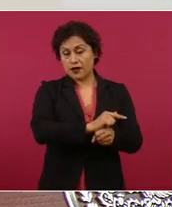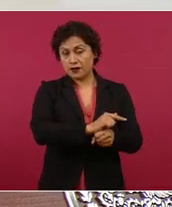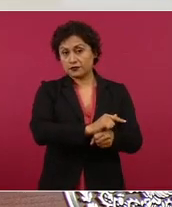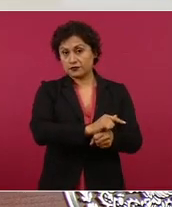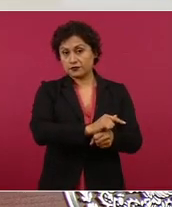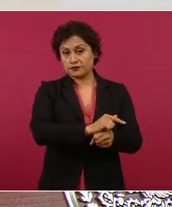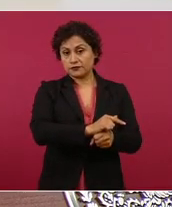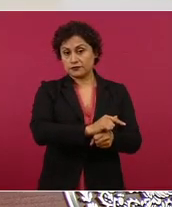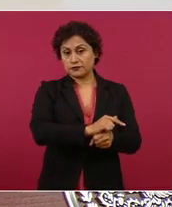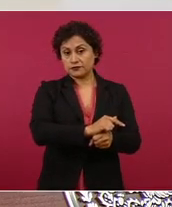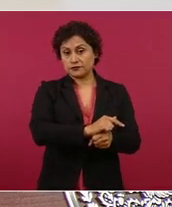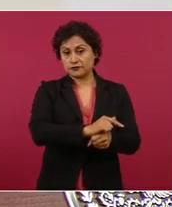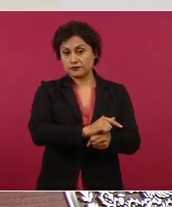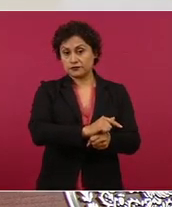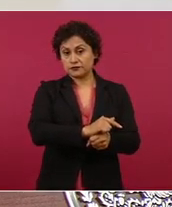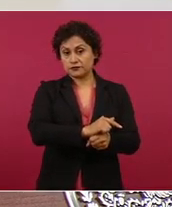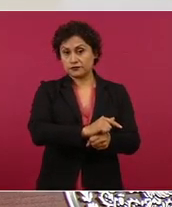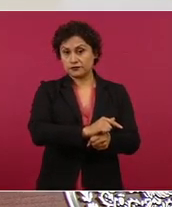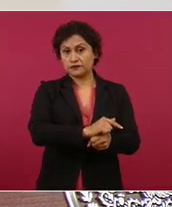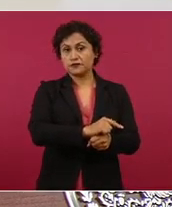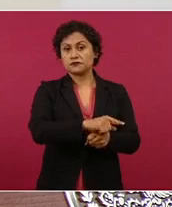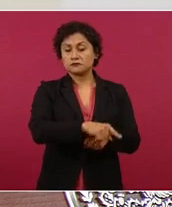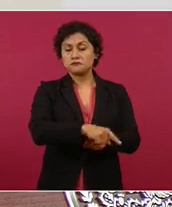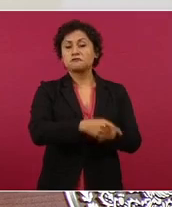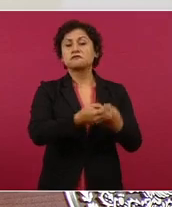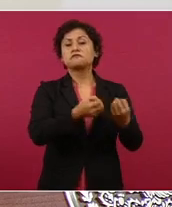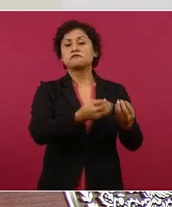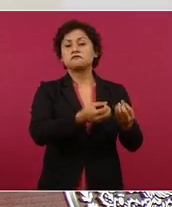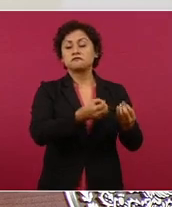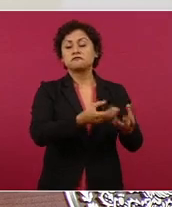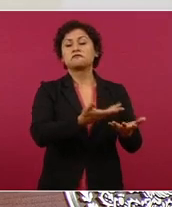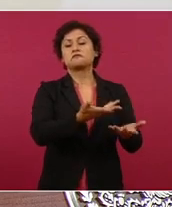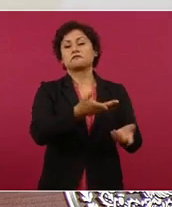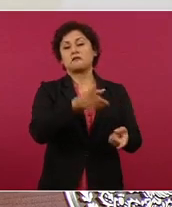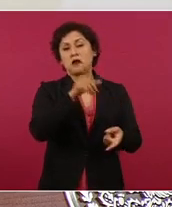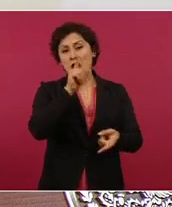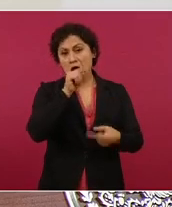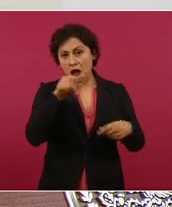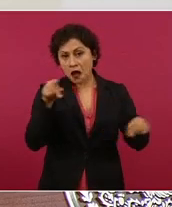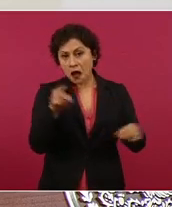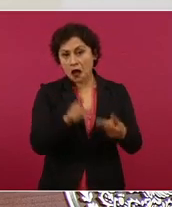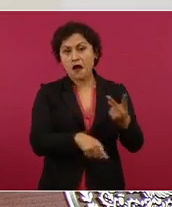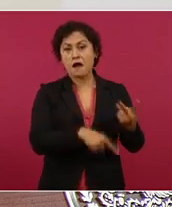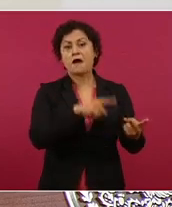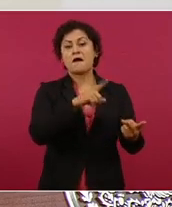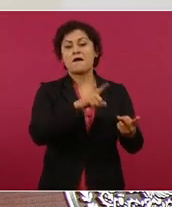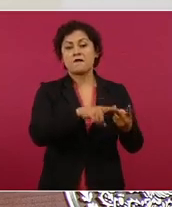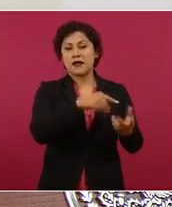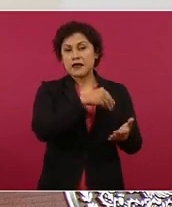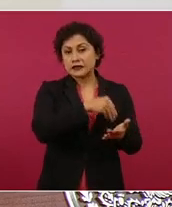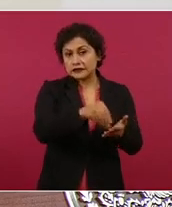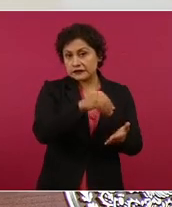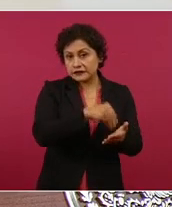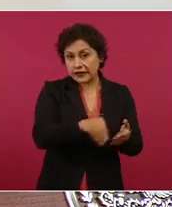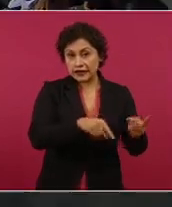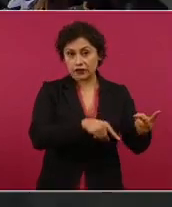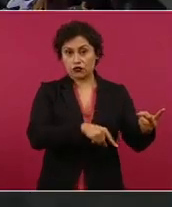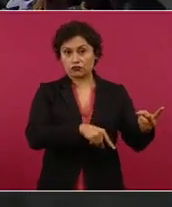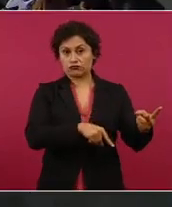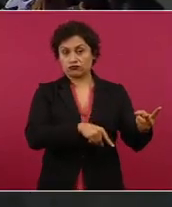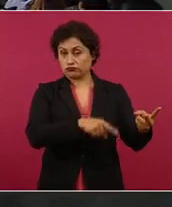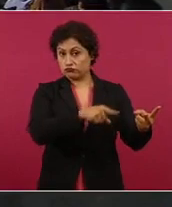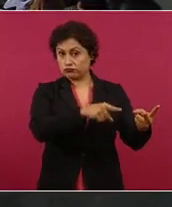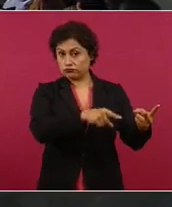a alimento de aves, de cerdos, y al final vamos